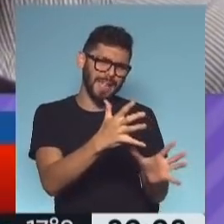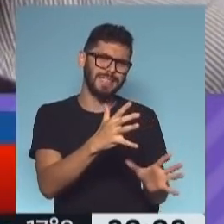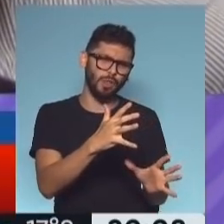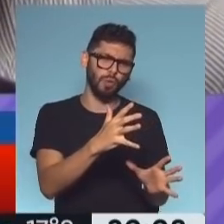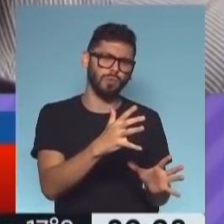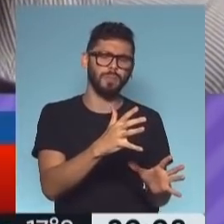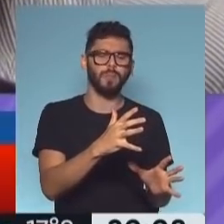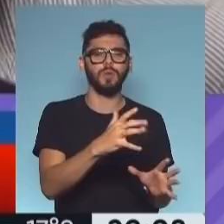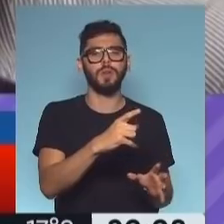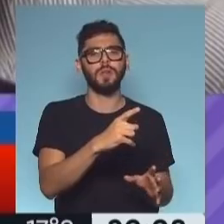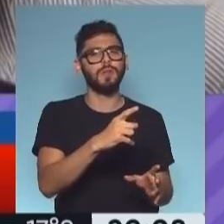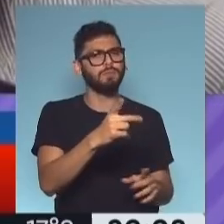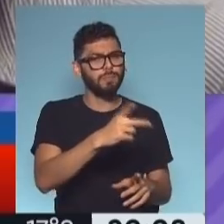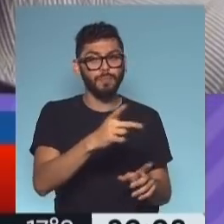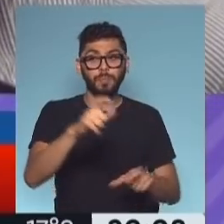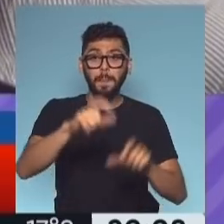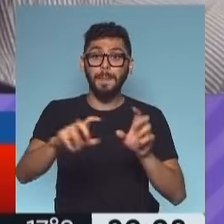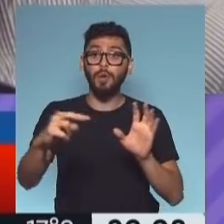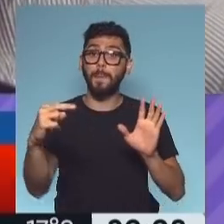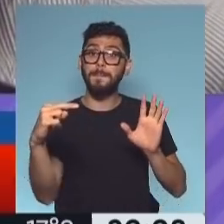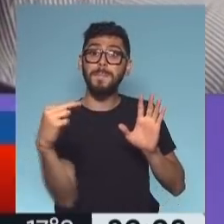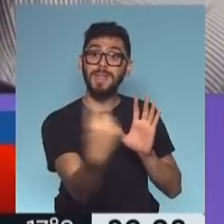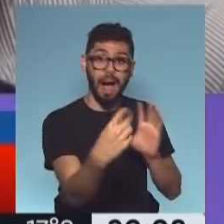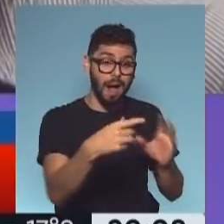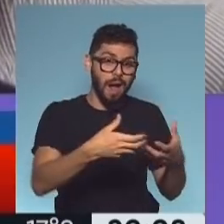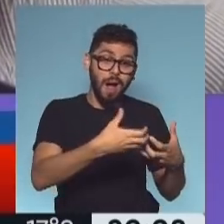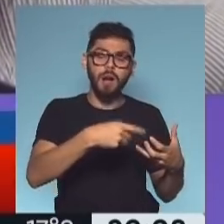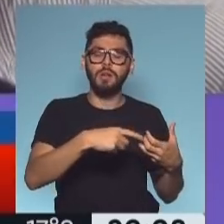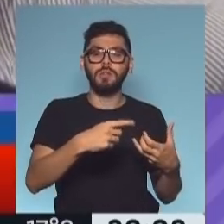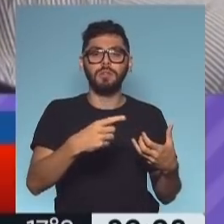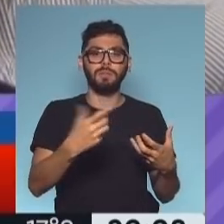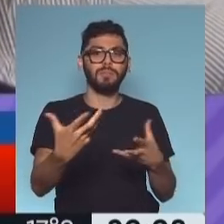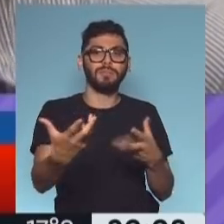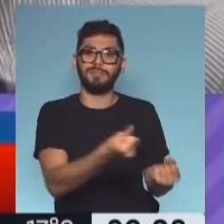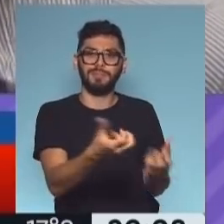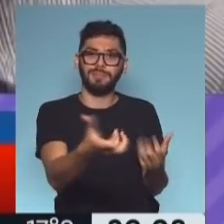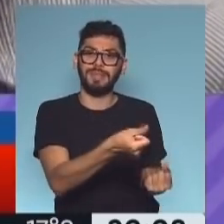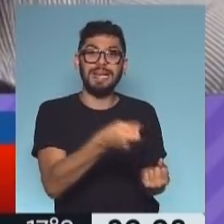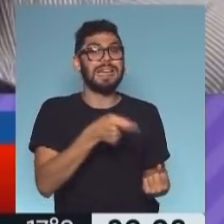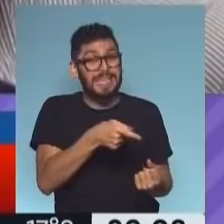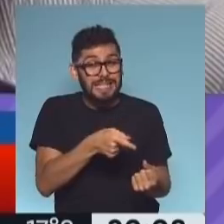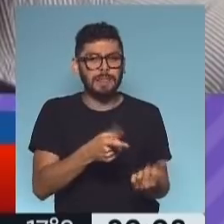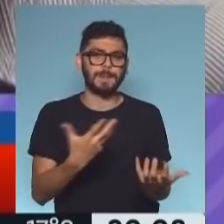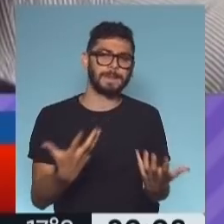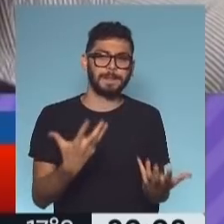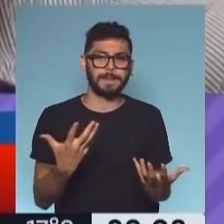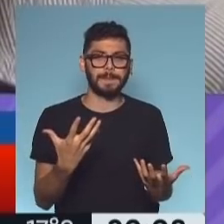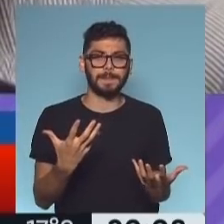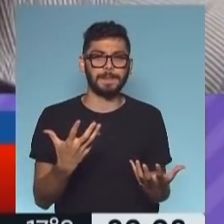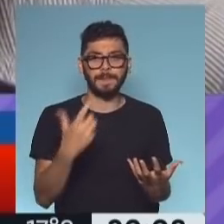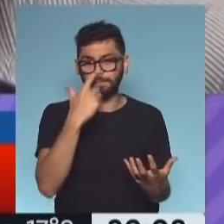tienen un porcentaje de la comunidad que los sigue y los acompaña. Me parece que más bien eso es lo que pesa, ¿no? ¿Cuándo es la